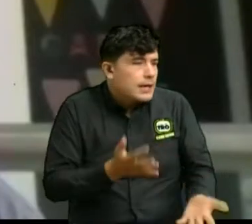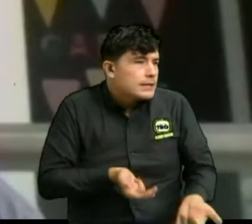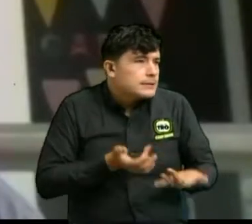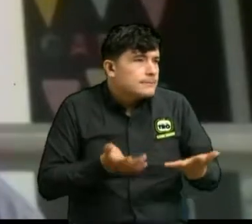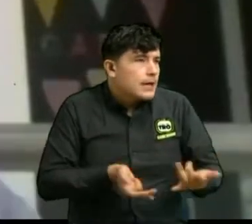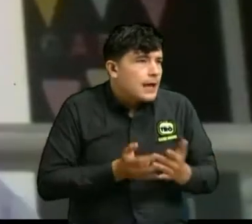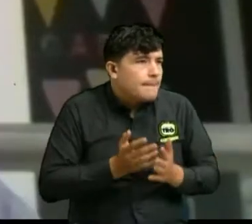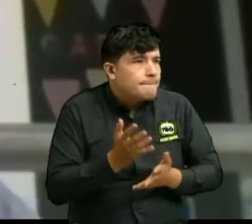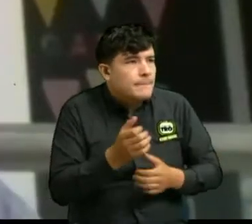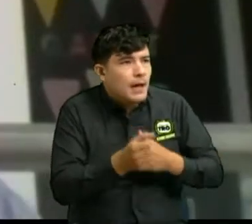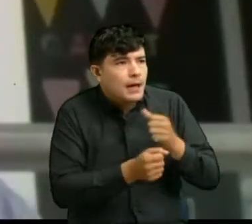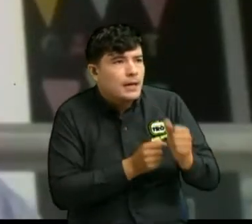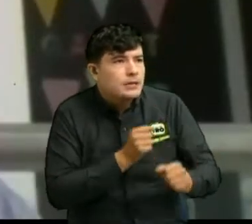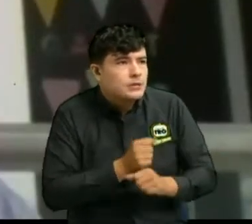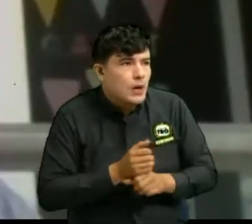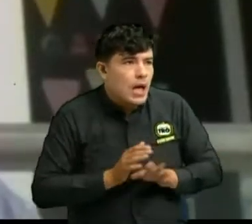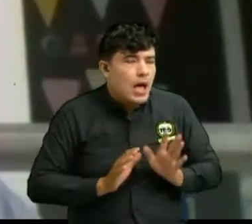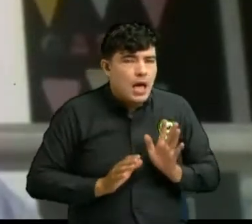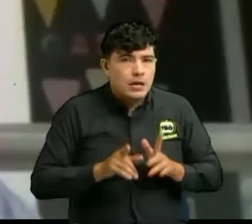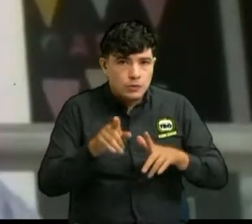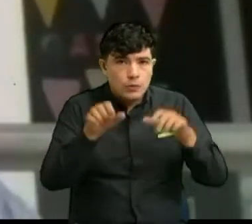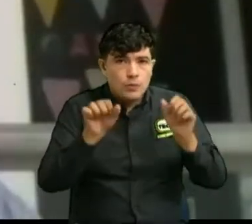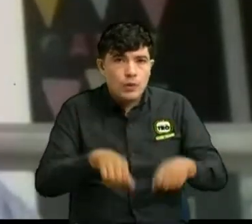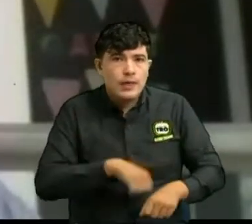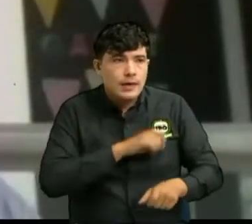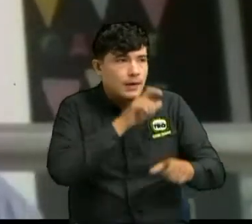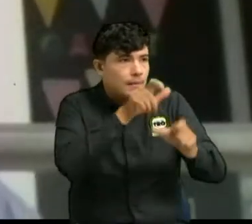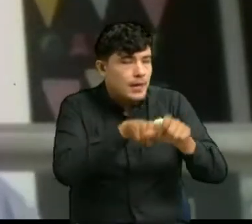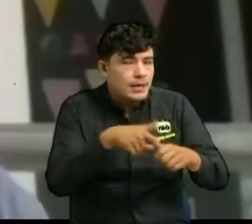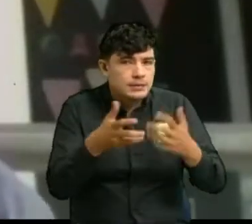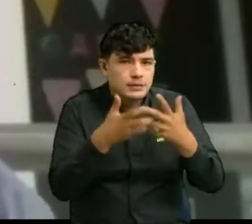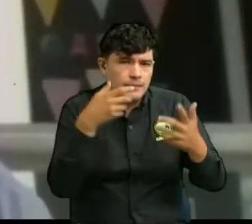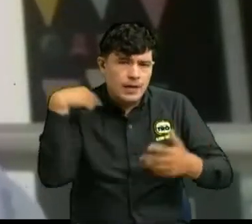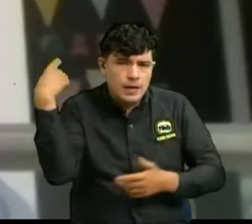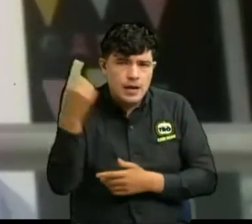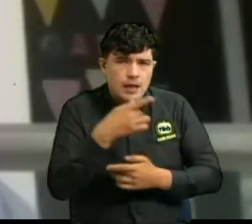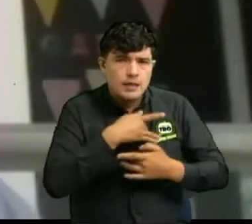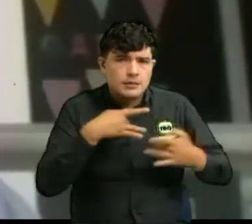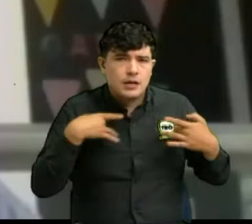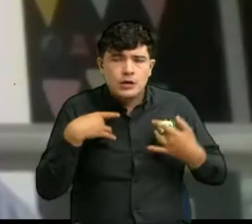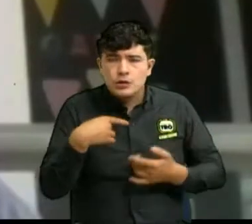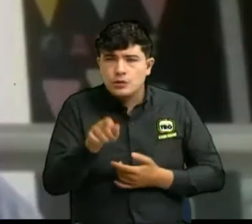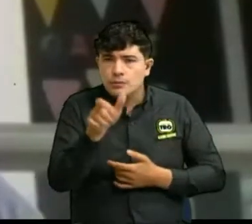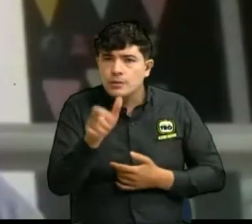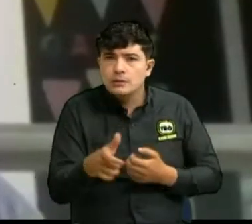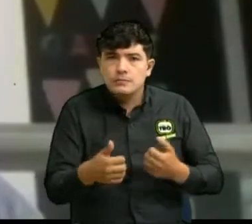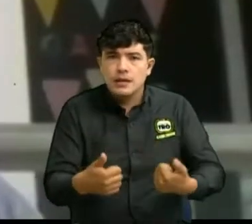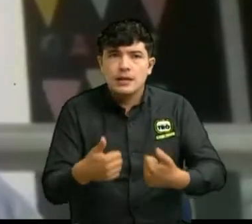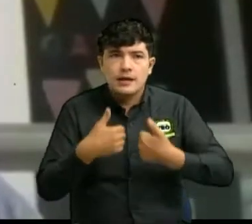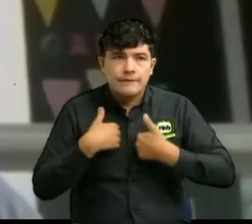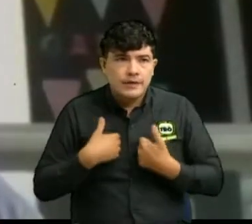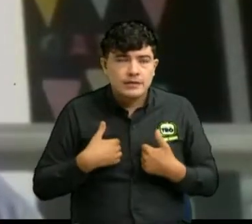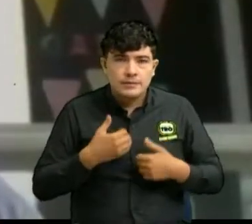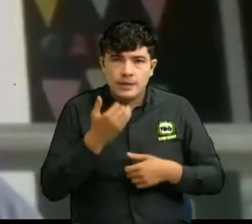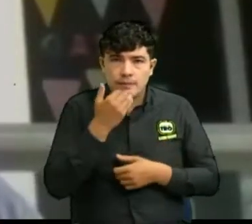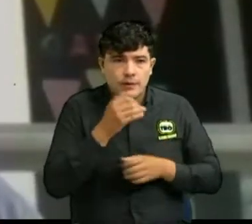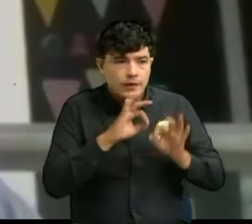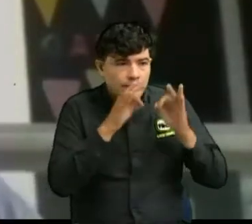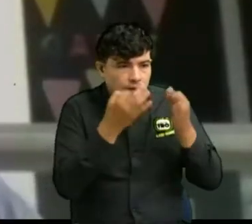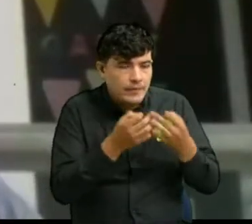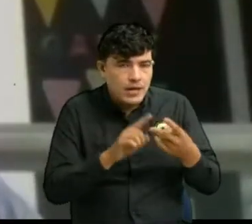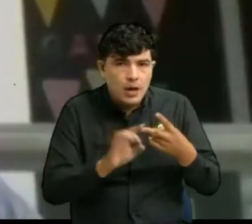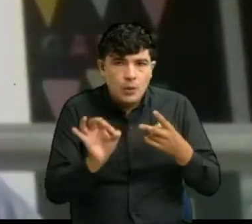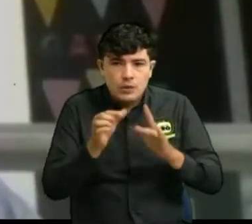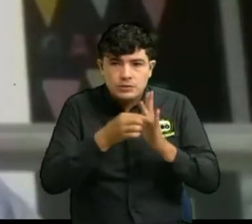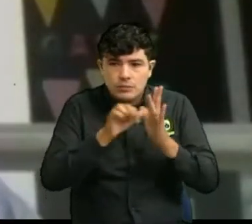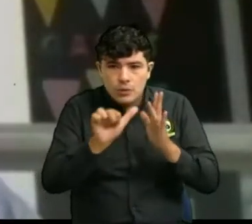edad y se puede afiliar al Sistema General de Salud como beneficiario de un familiar o del